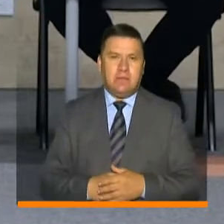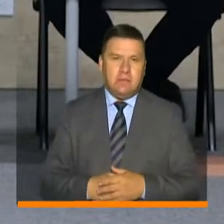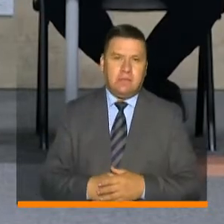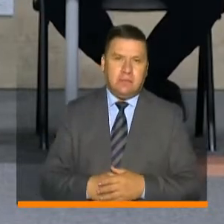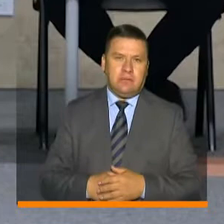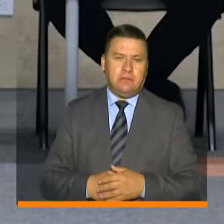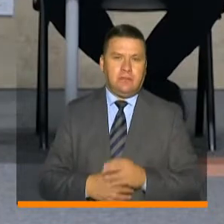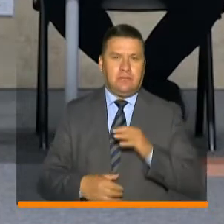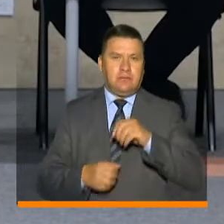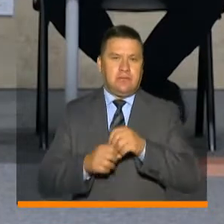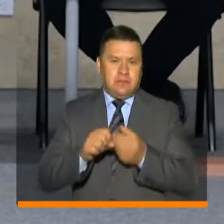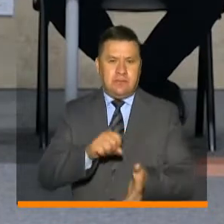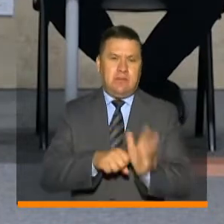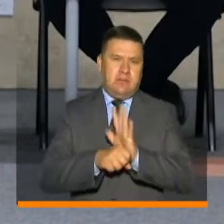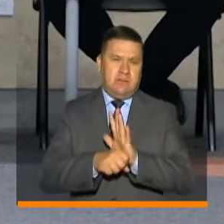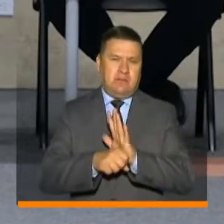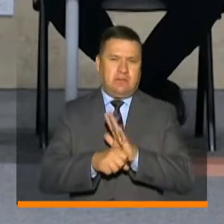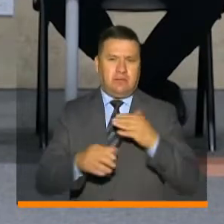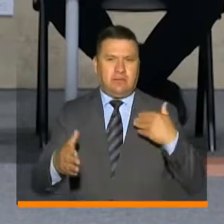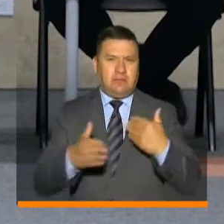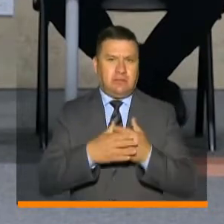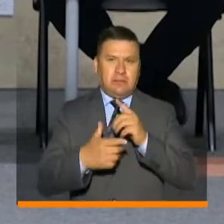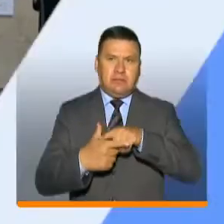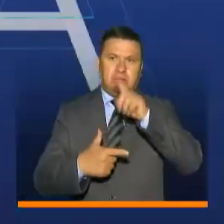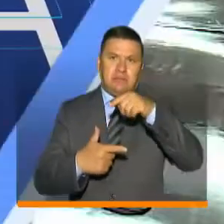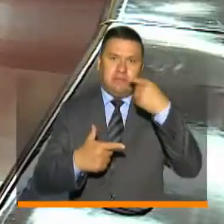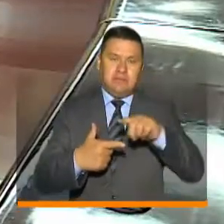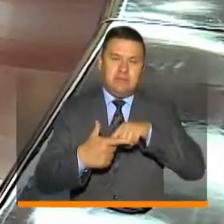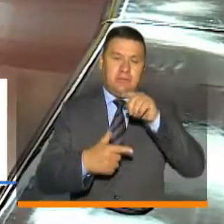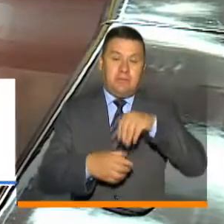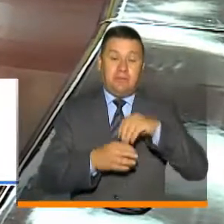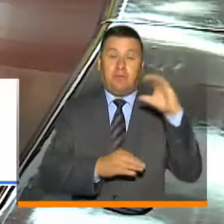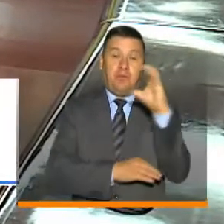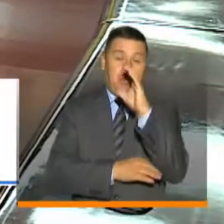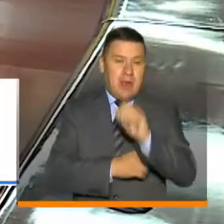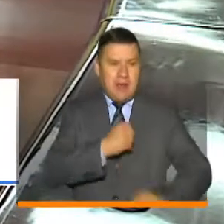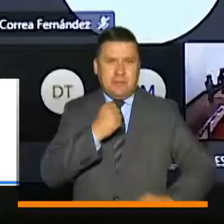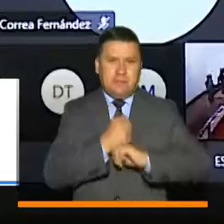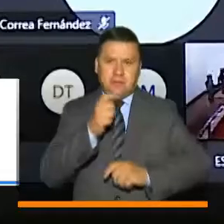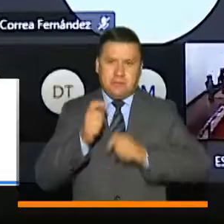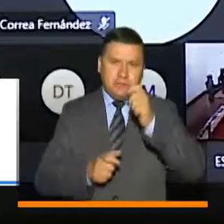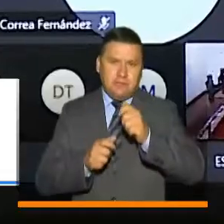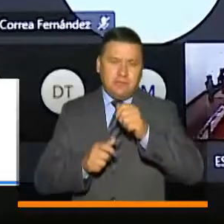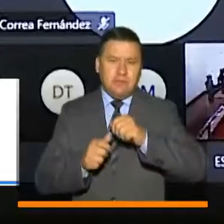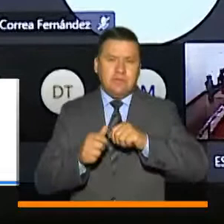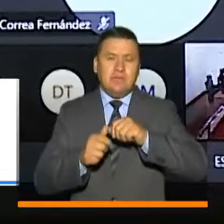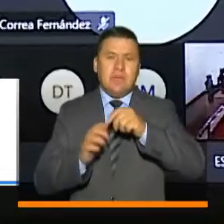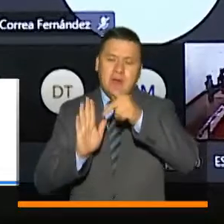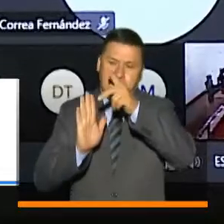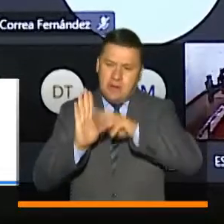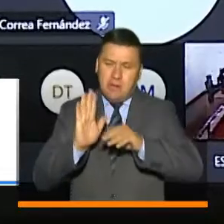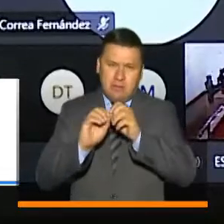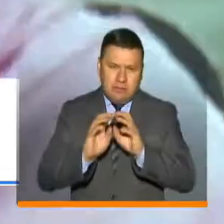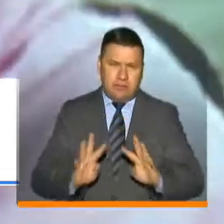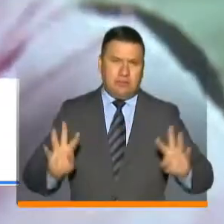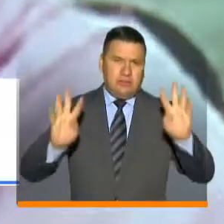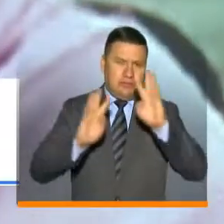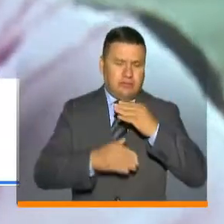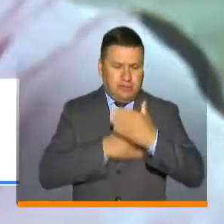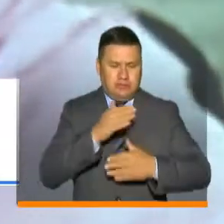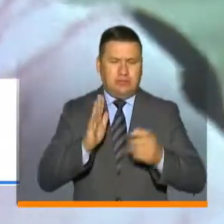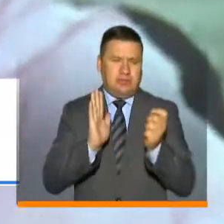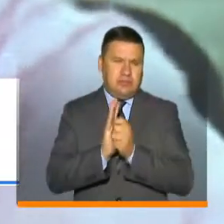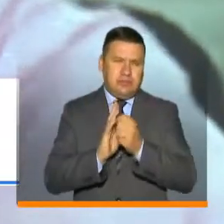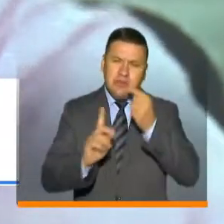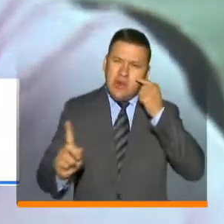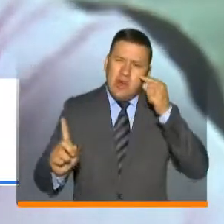la llegada de la pandemia y la llegada del pico epidémico. Colombia apoya Agenda de Reformas de Naciones Unidas y seguir avanzando